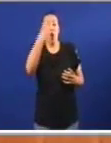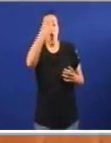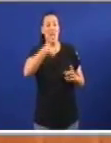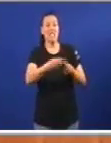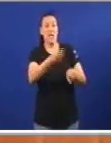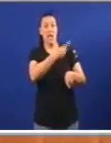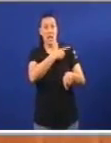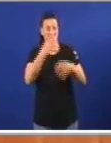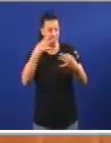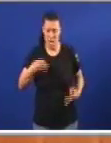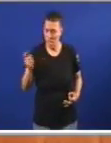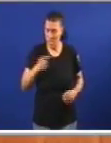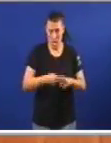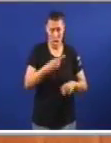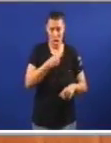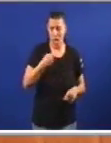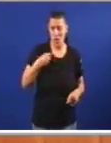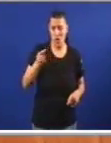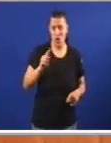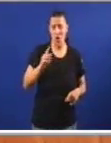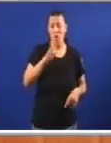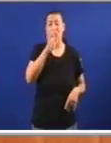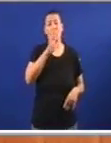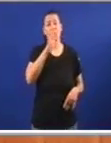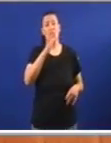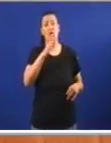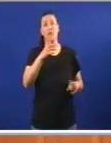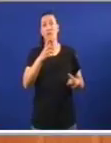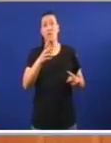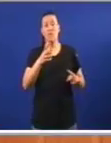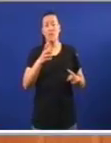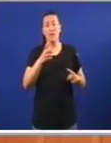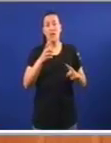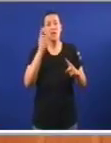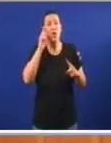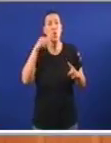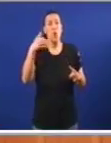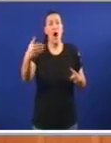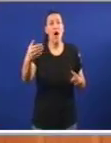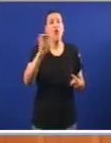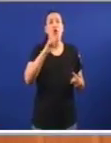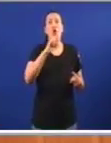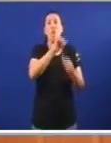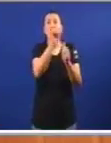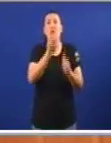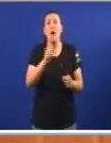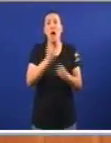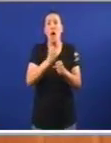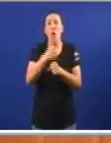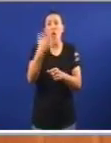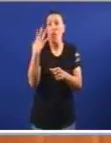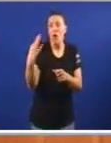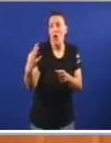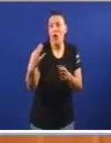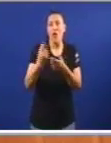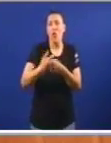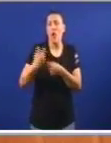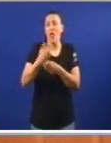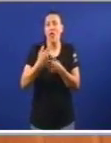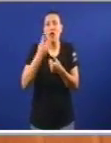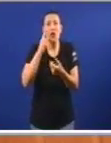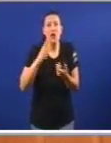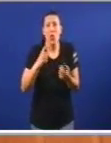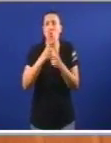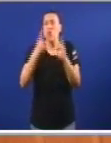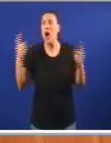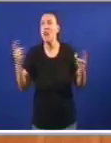o é. Incerteza cando, como non se sabe cando nin como se vai traballar e non dura esa situación